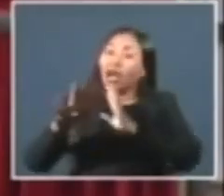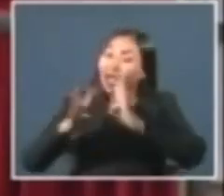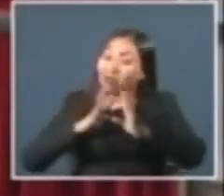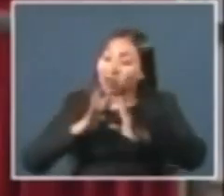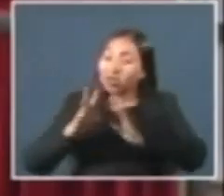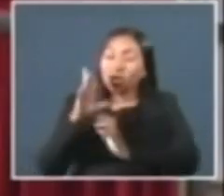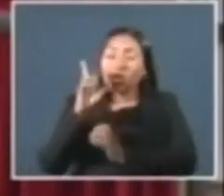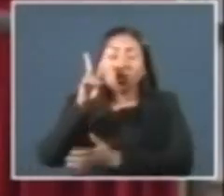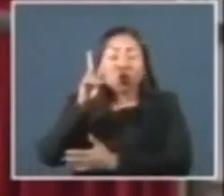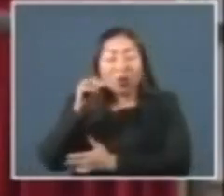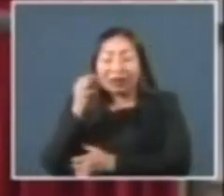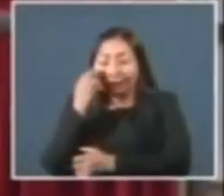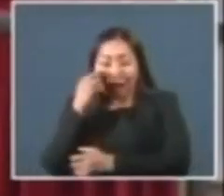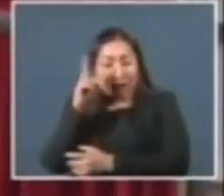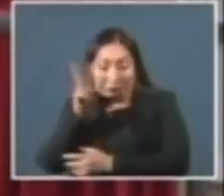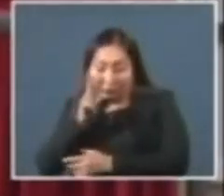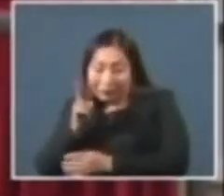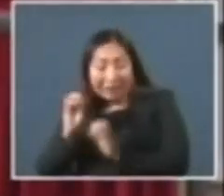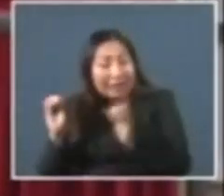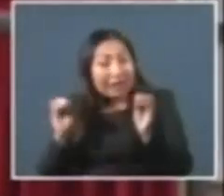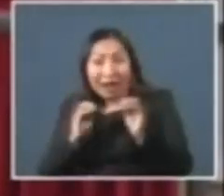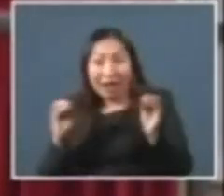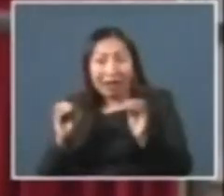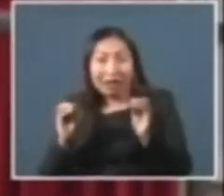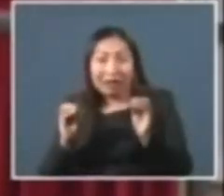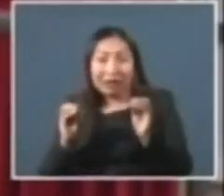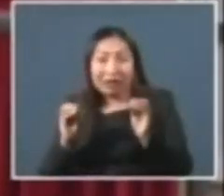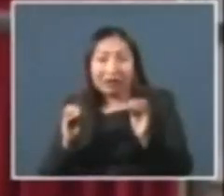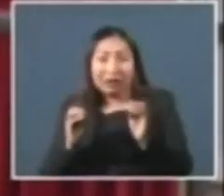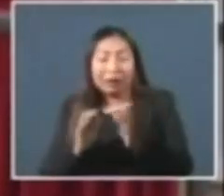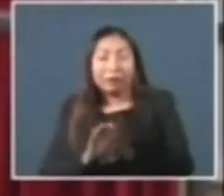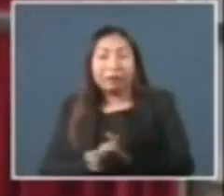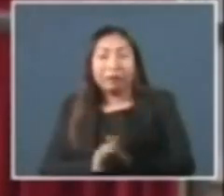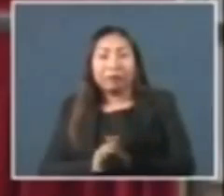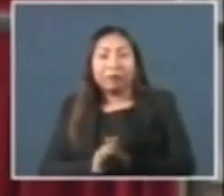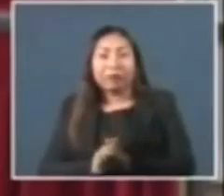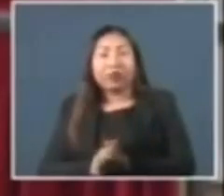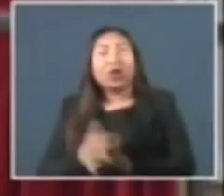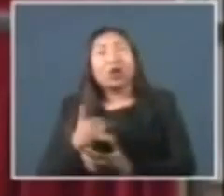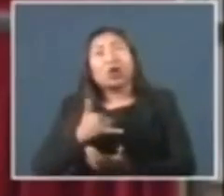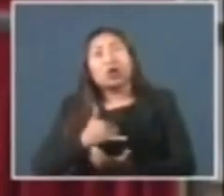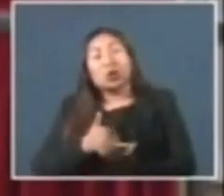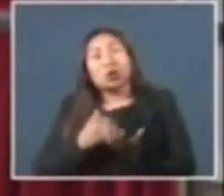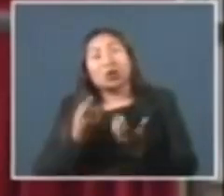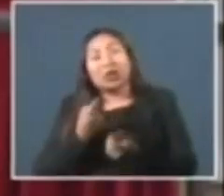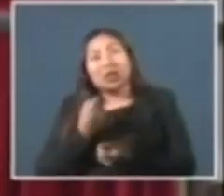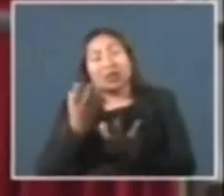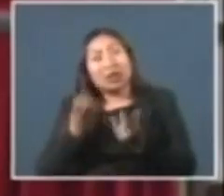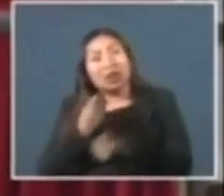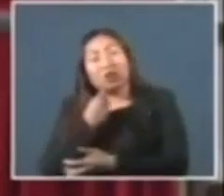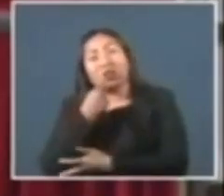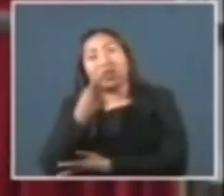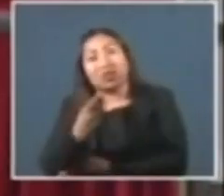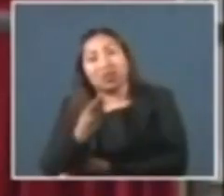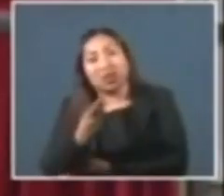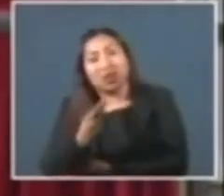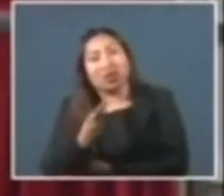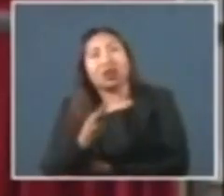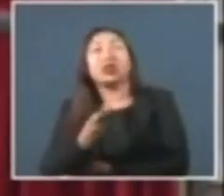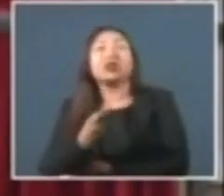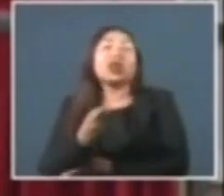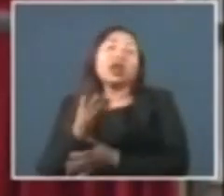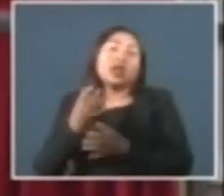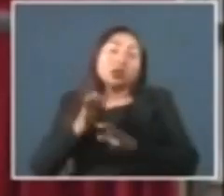estos elementos que nosotros recabamos. Yo quiero señalarle algo a usted. Esto es una